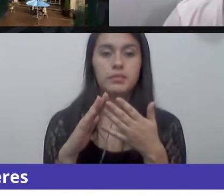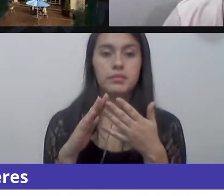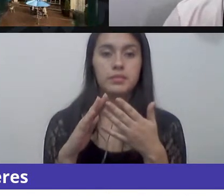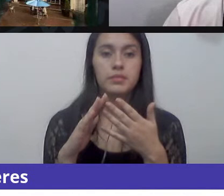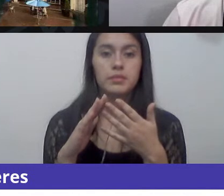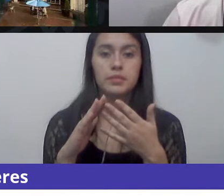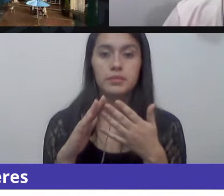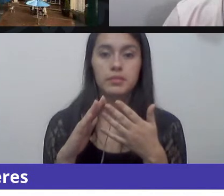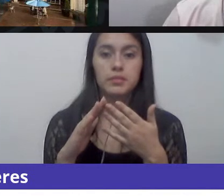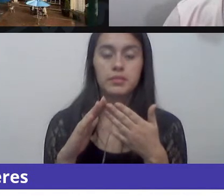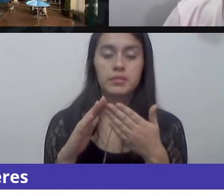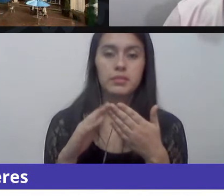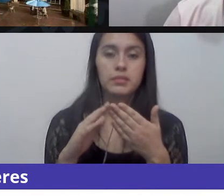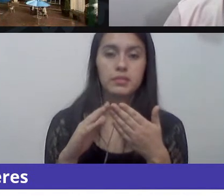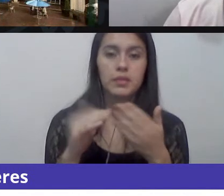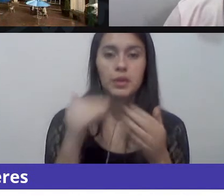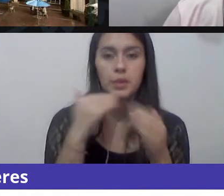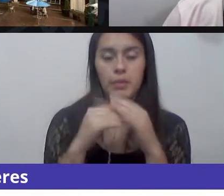un saludo,